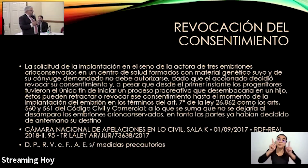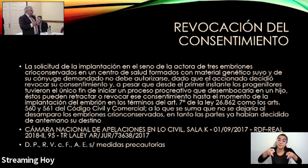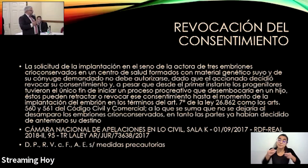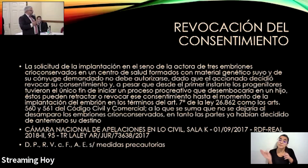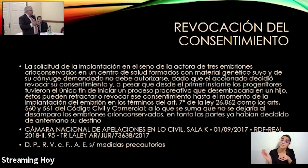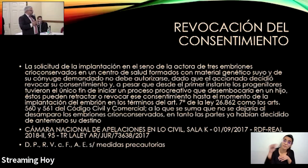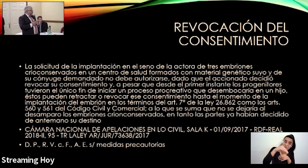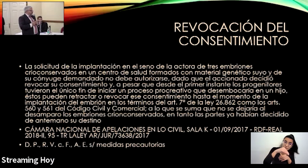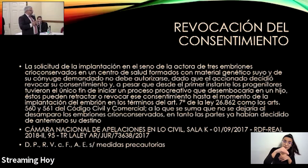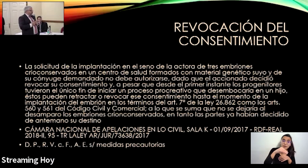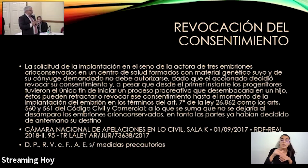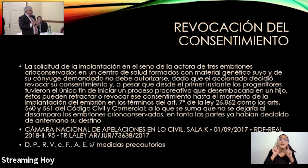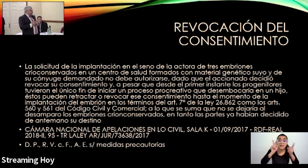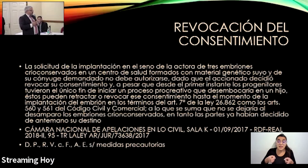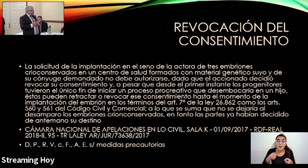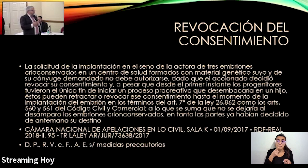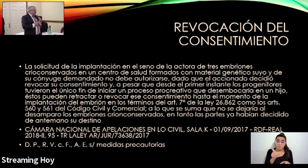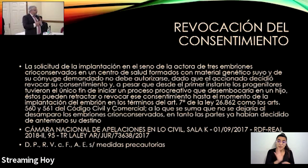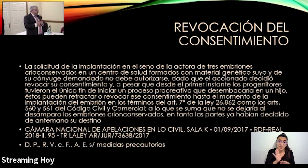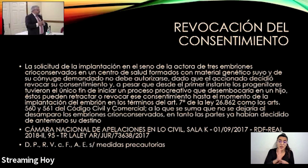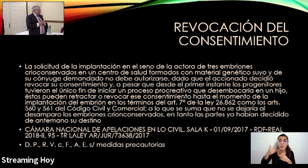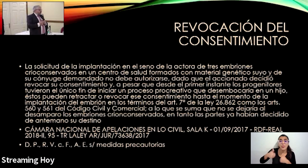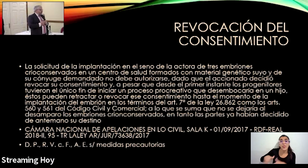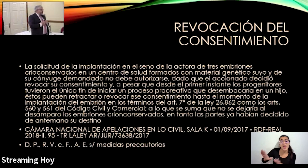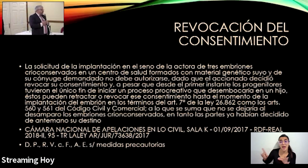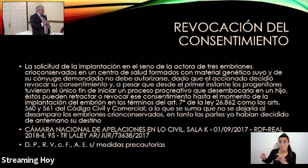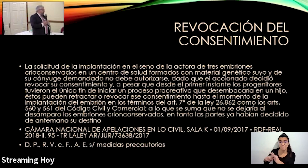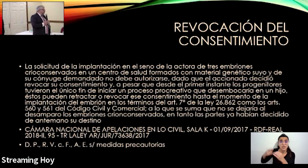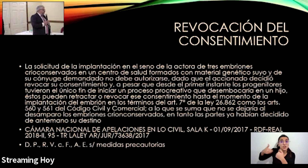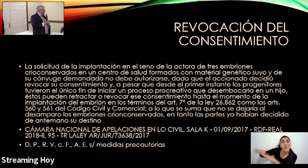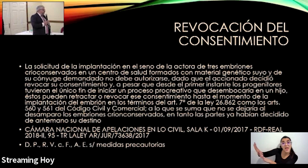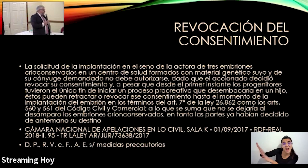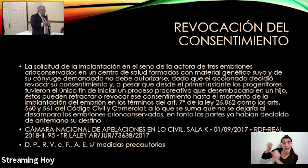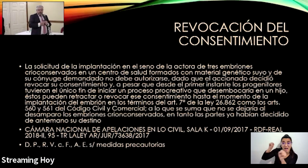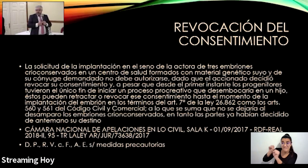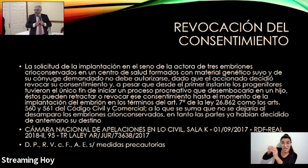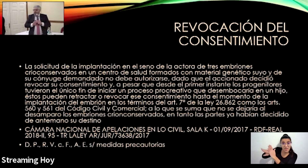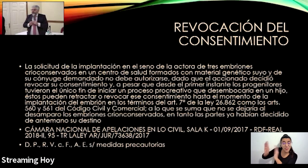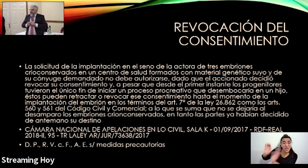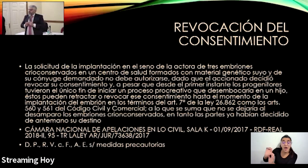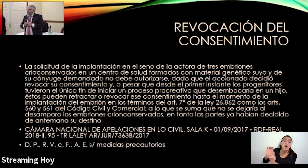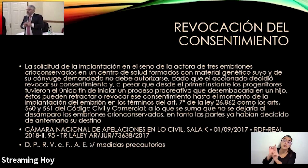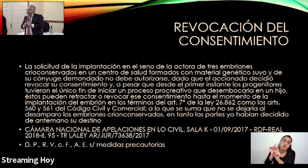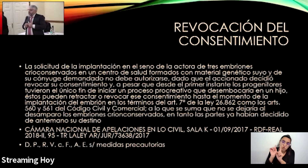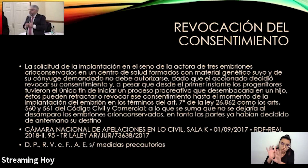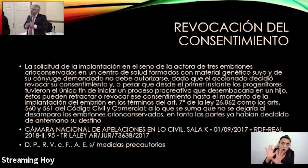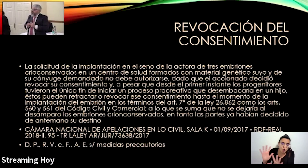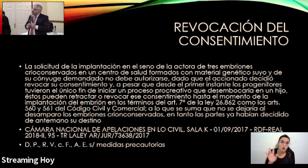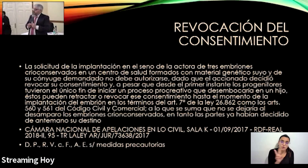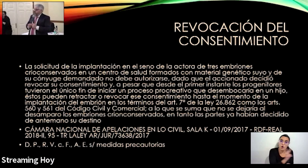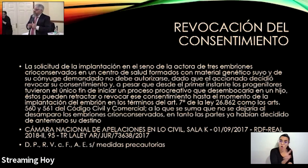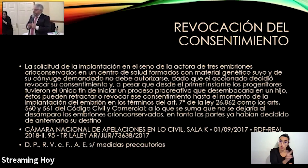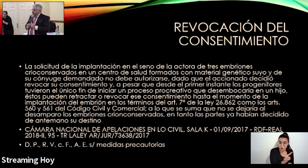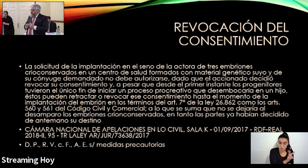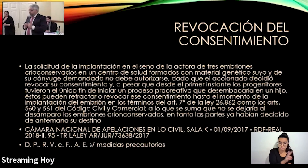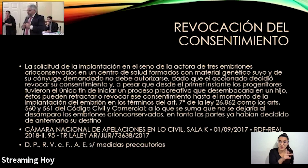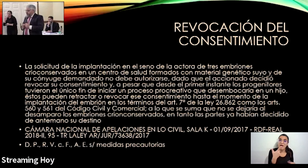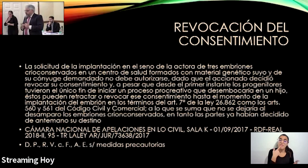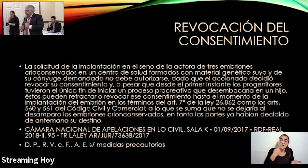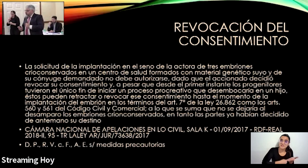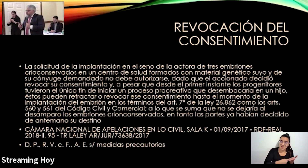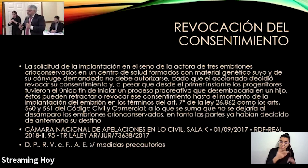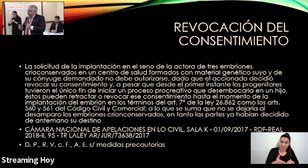se dejaría al desamparo los embriones crioconservados, en tanto las partes ya habrían decidido de antemano